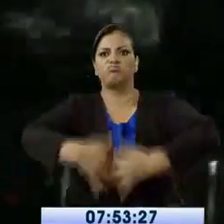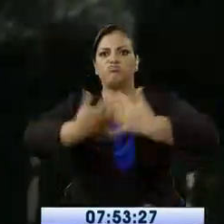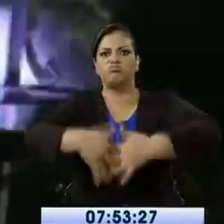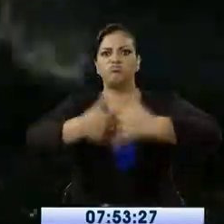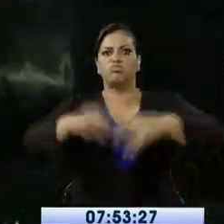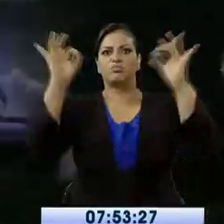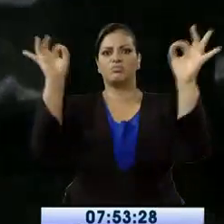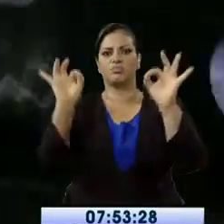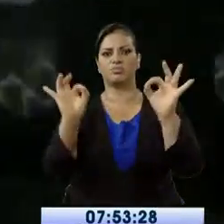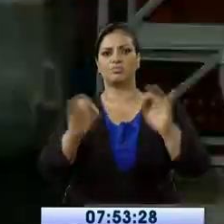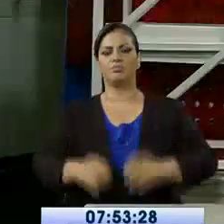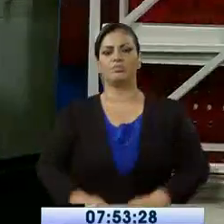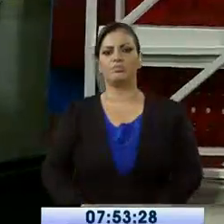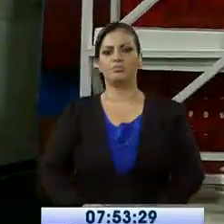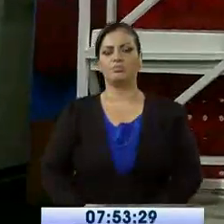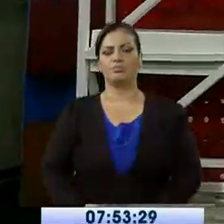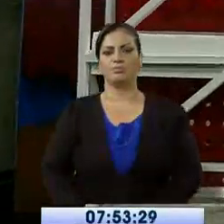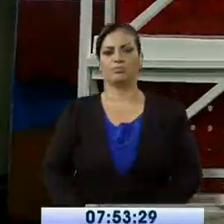Ramírez.